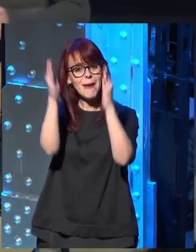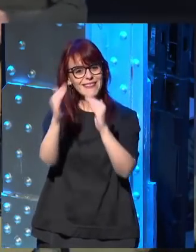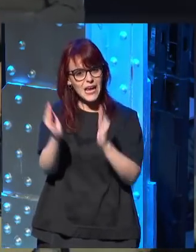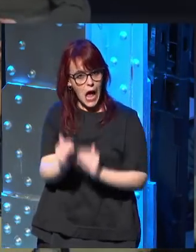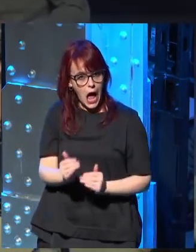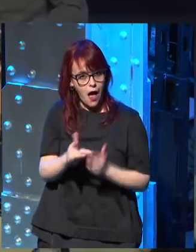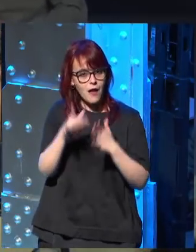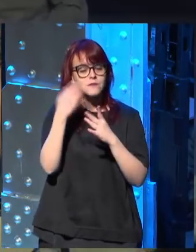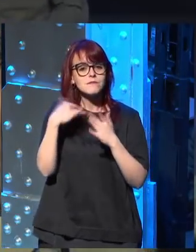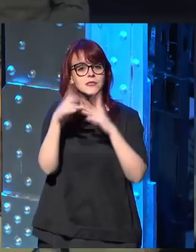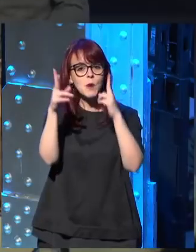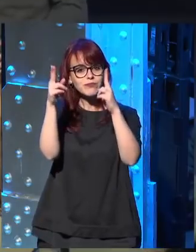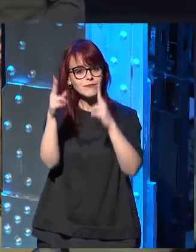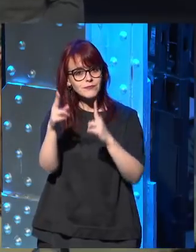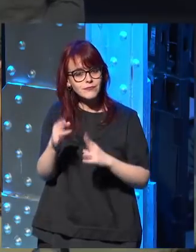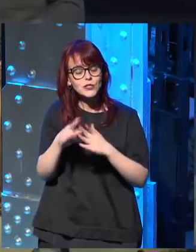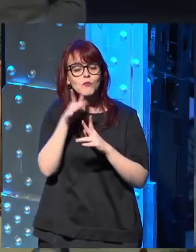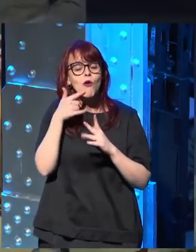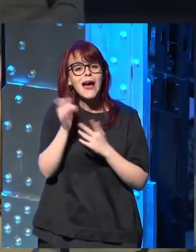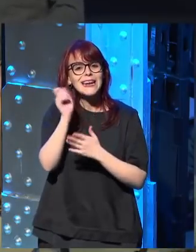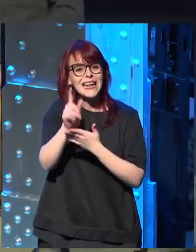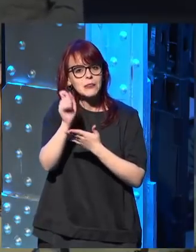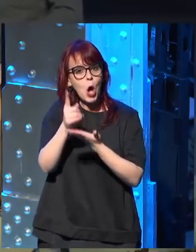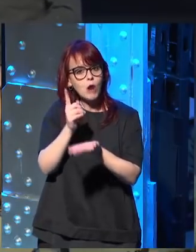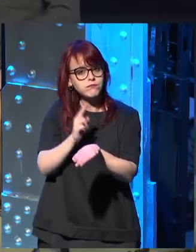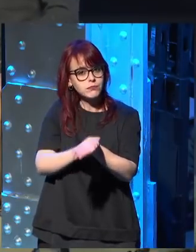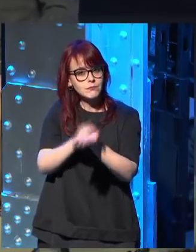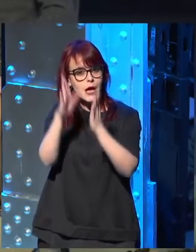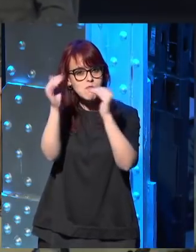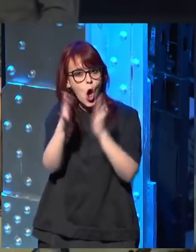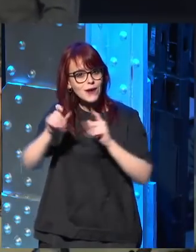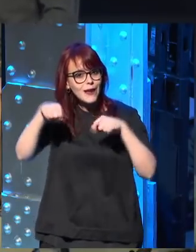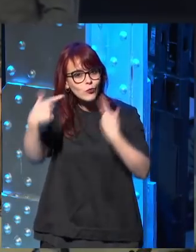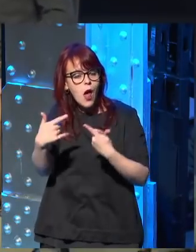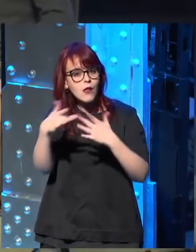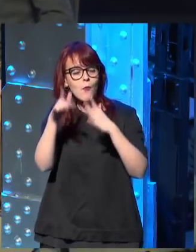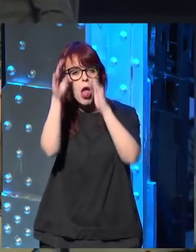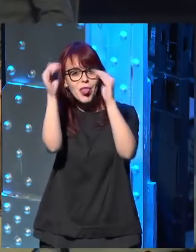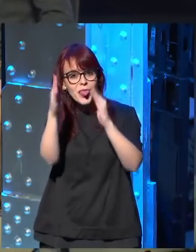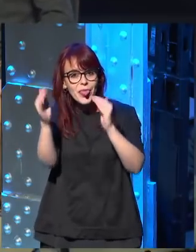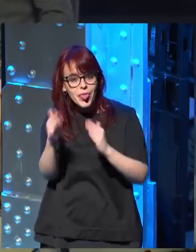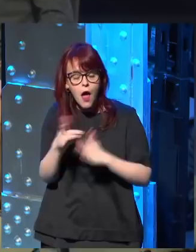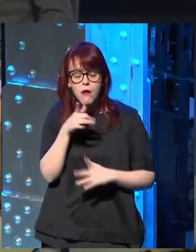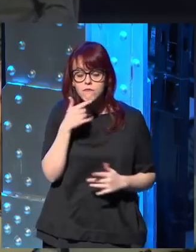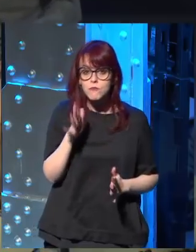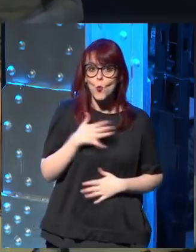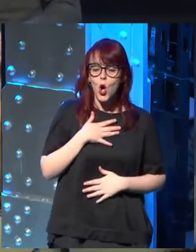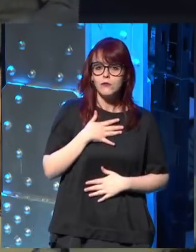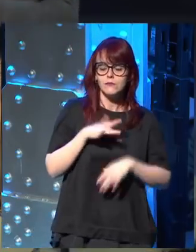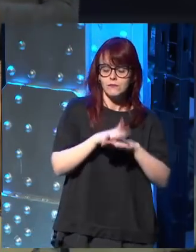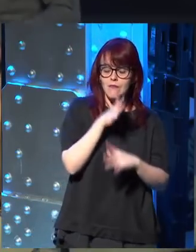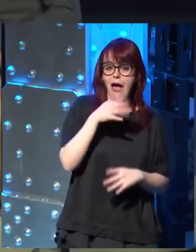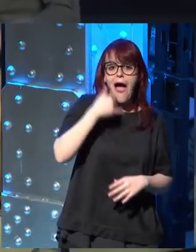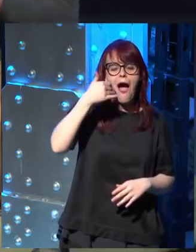ritmo natural que tienen, ¿no? Entonces, claro, el efecto es poderosísimo. Eso fue una sorpresa para mí, ¿sabes? Y entonces,